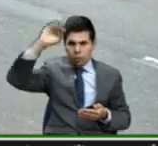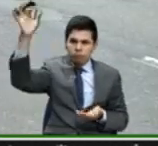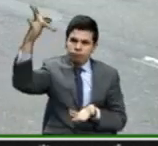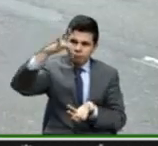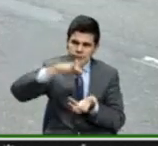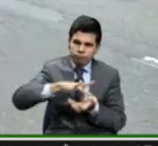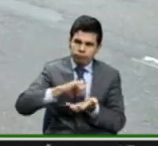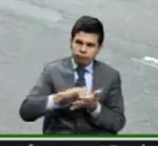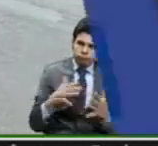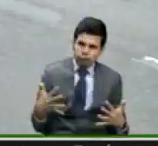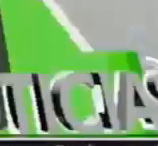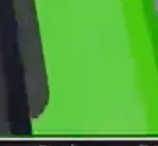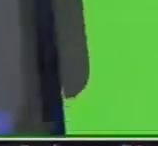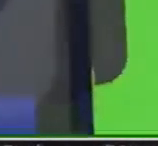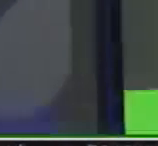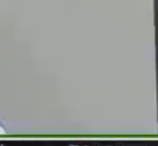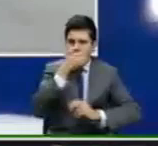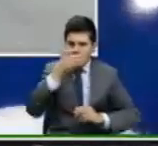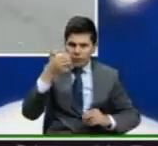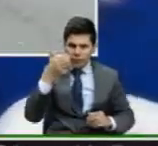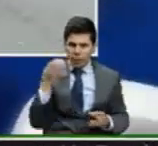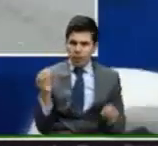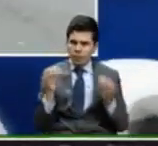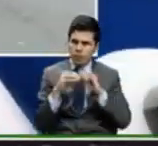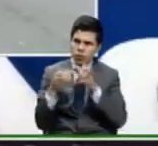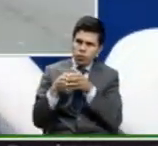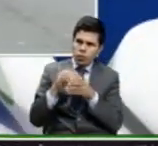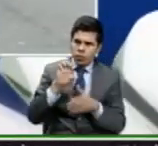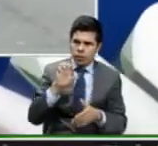incluidos no solo las FARC, sino grupos como el